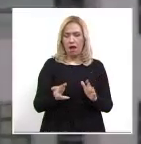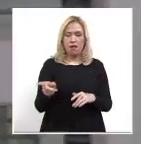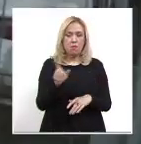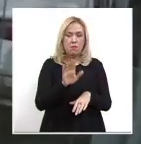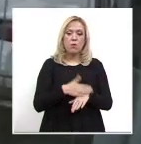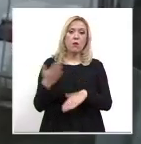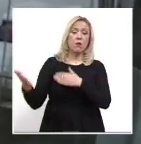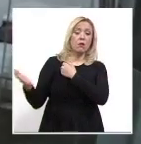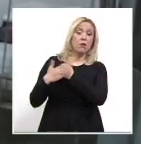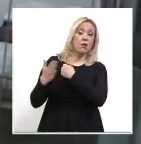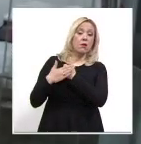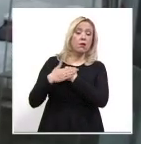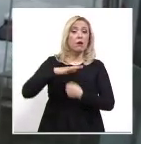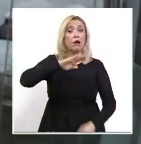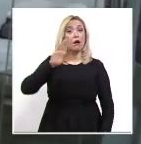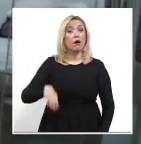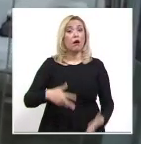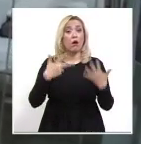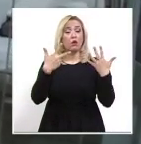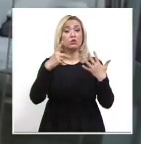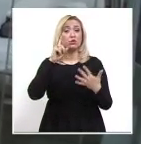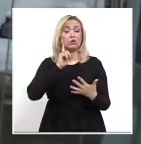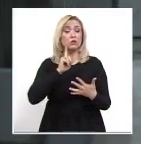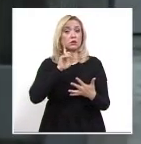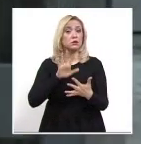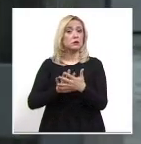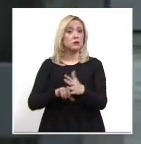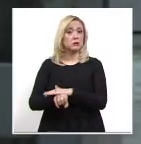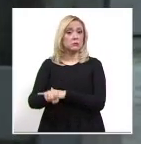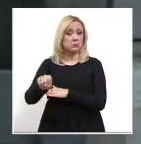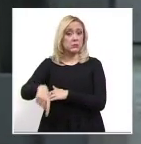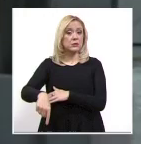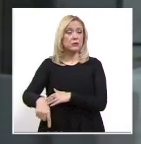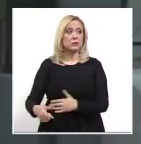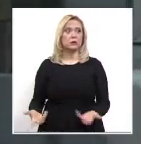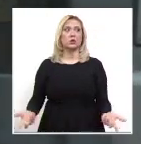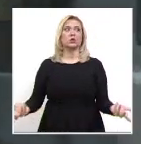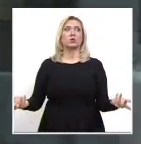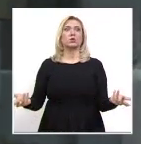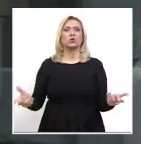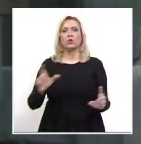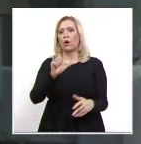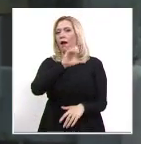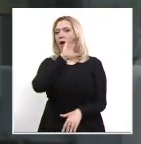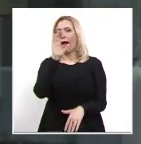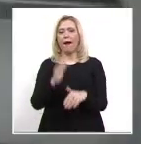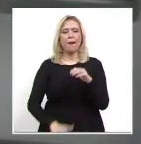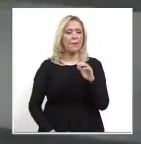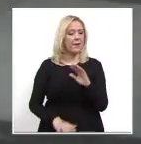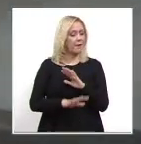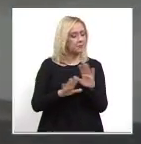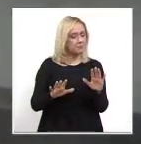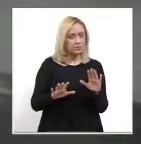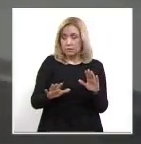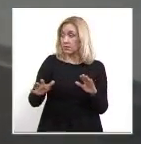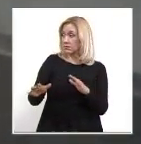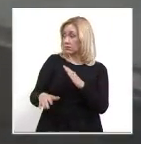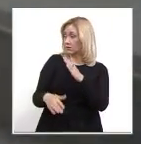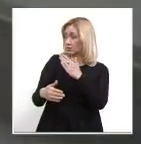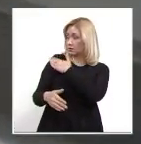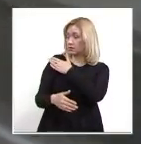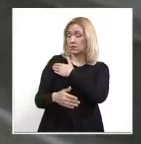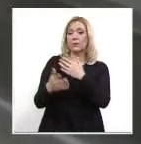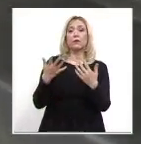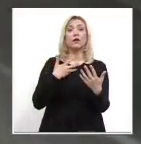recibiera información de la muerte de 8 mujeres privadas de la libertad. Al término de la reunión se enteraron del fallecimiento de una